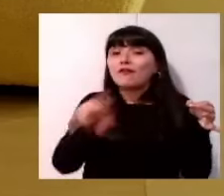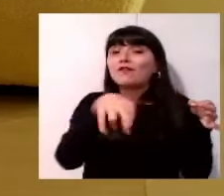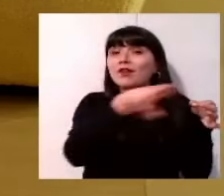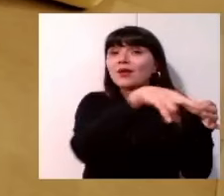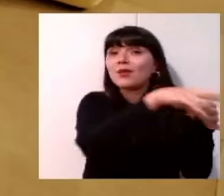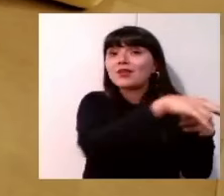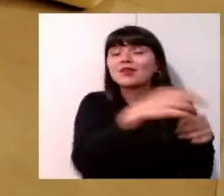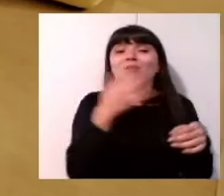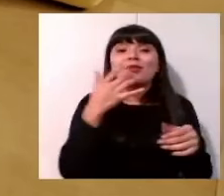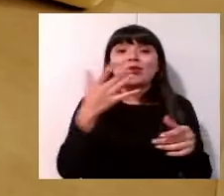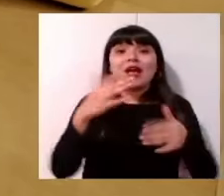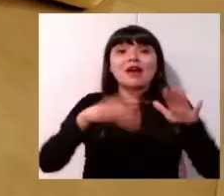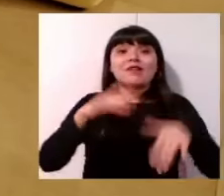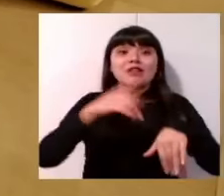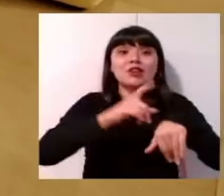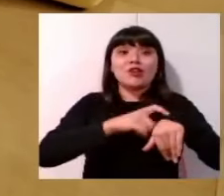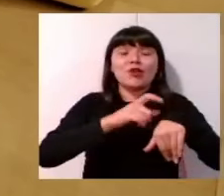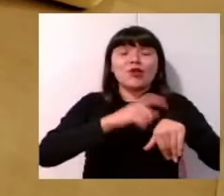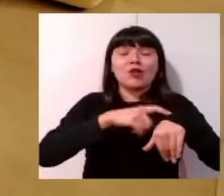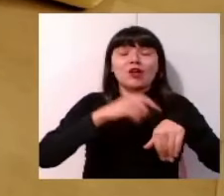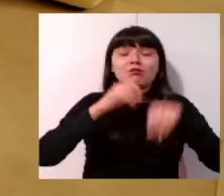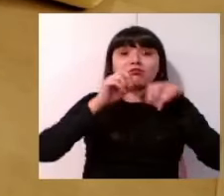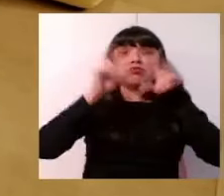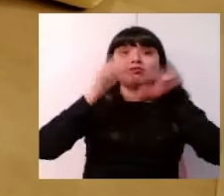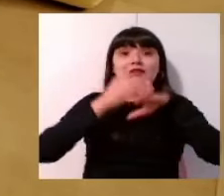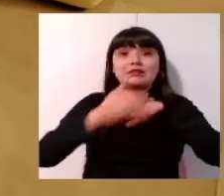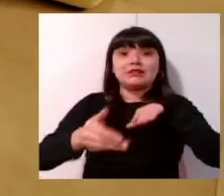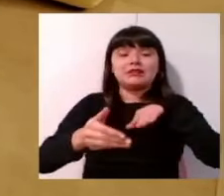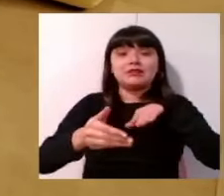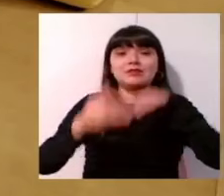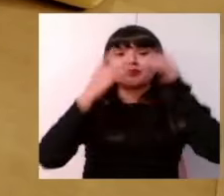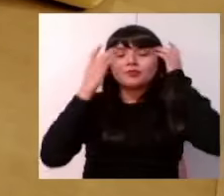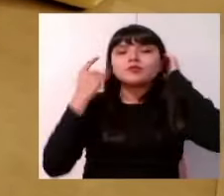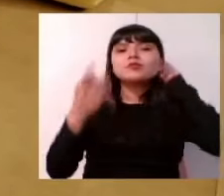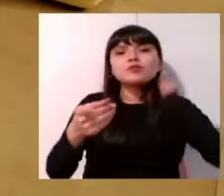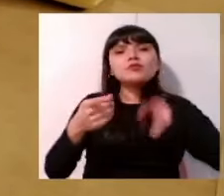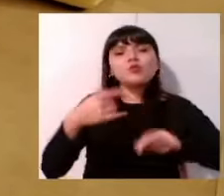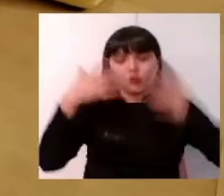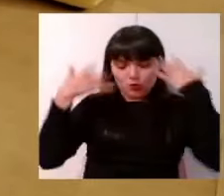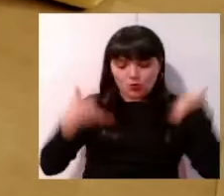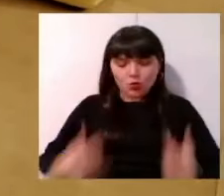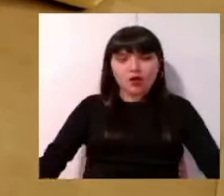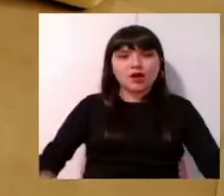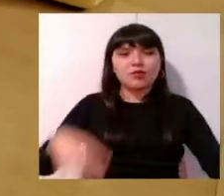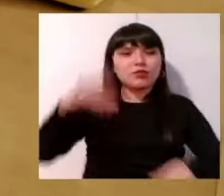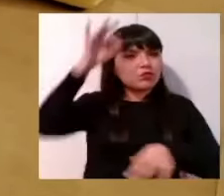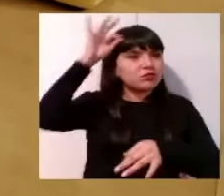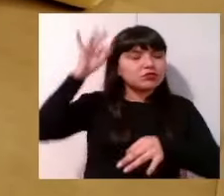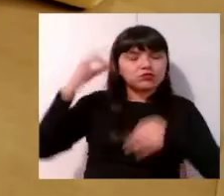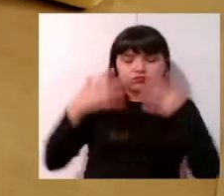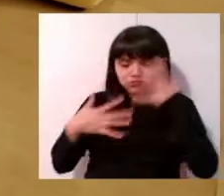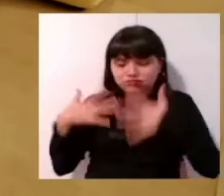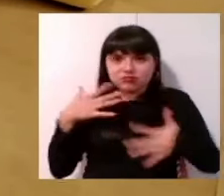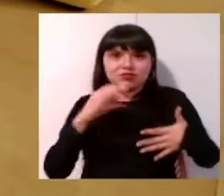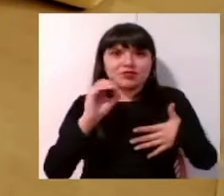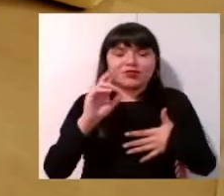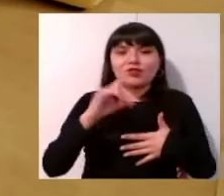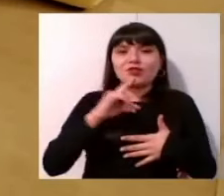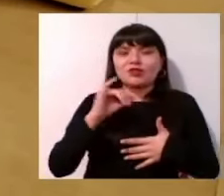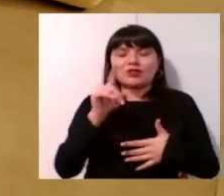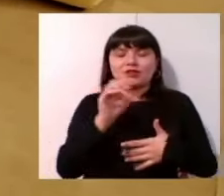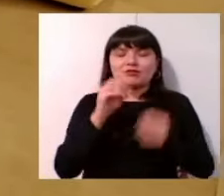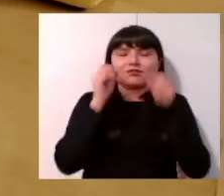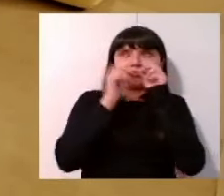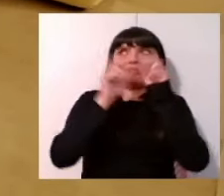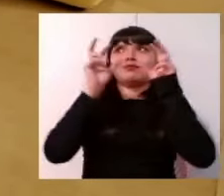la hora y ahí los niños, por las cosas que se empiezan a secretar en su cuerpo, el cortisol, se activan y ahí es mucho más